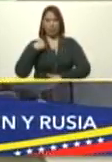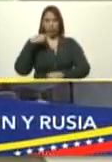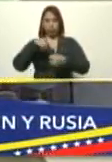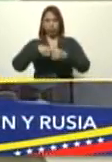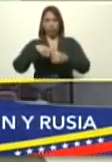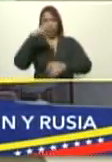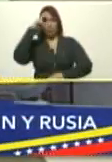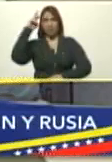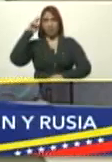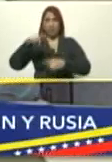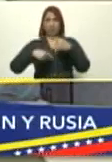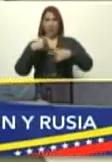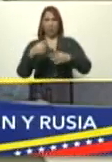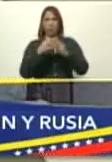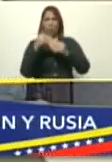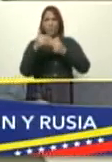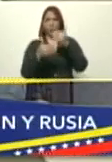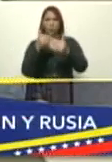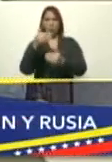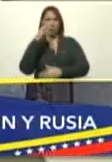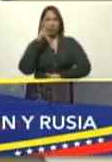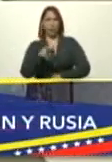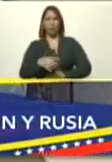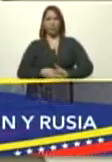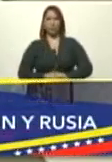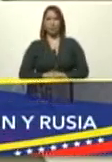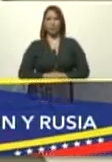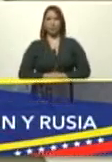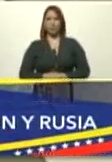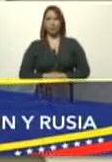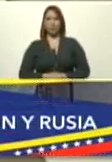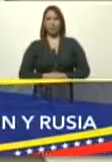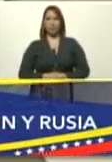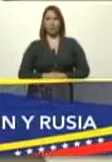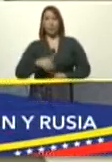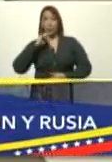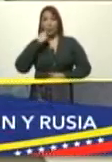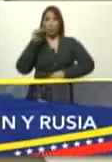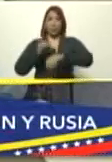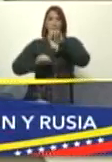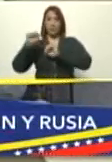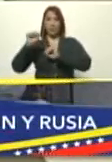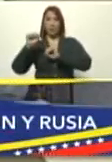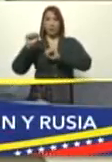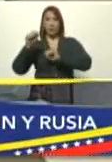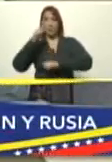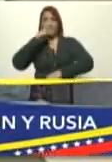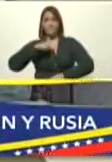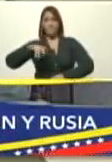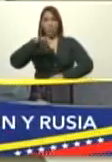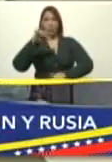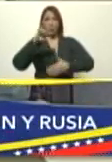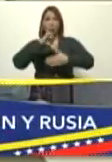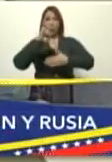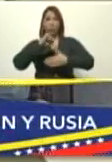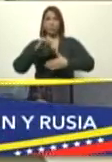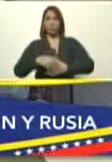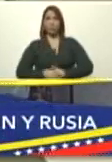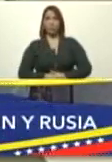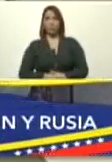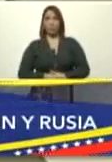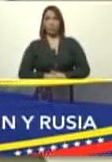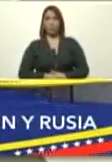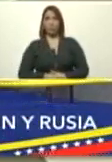y luego, bueno, se dio todo el proceso que se dio. Rusia defendió a los pueblos del sur